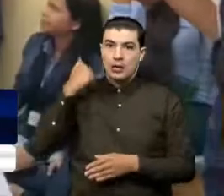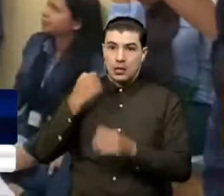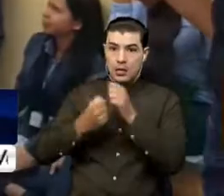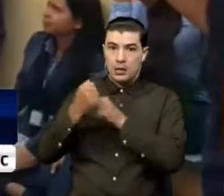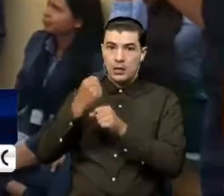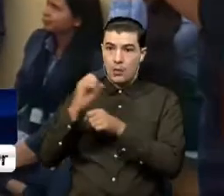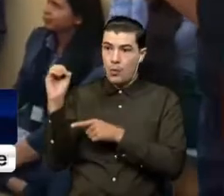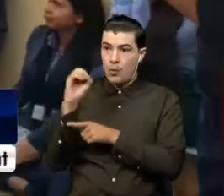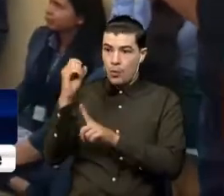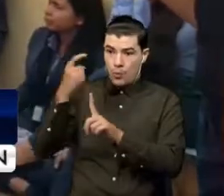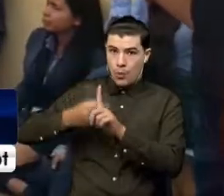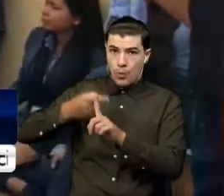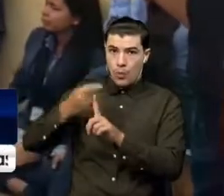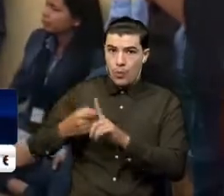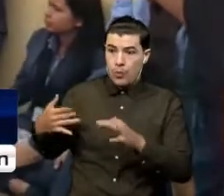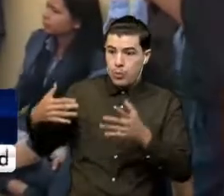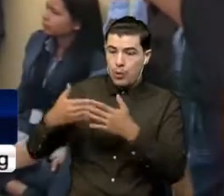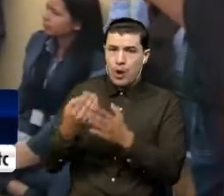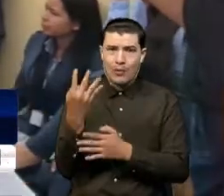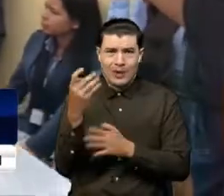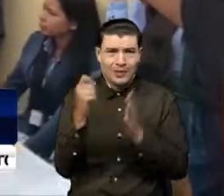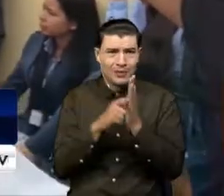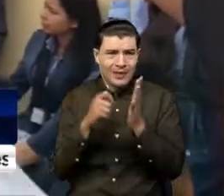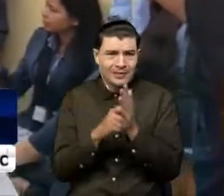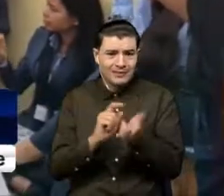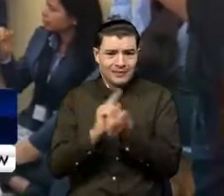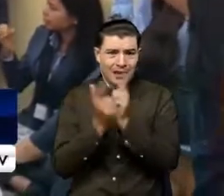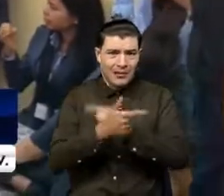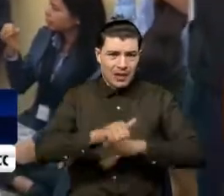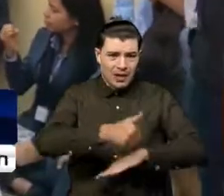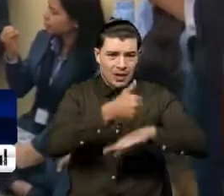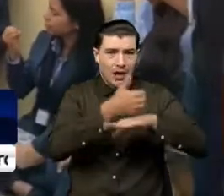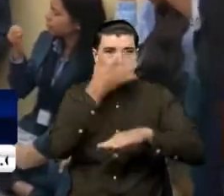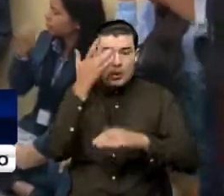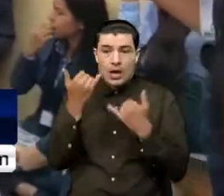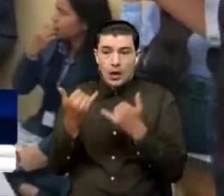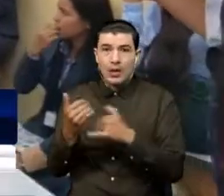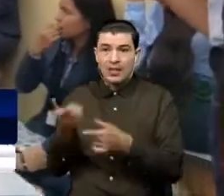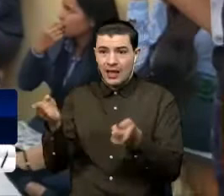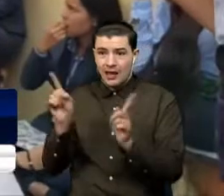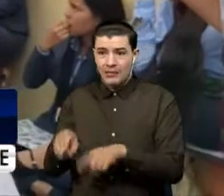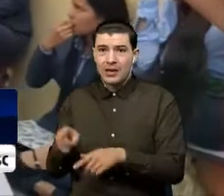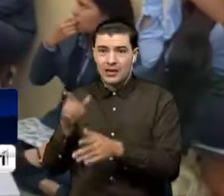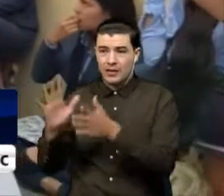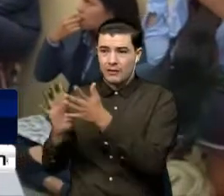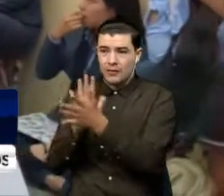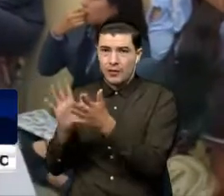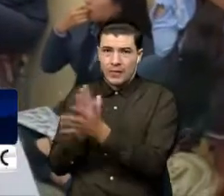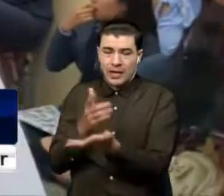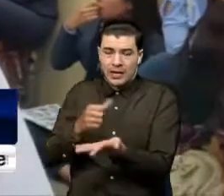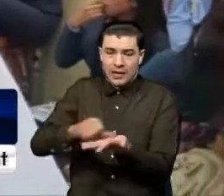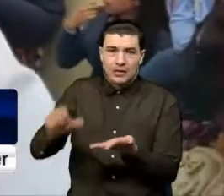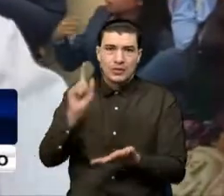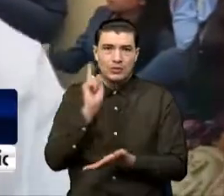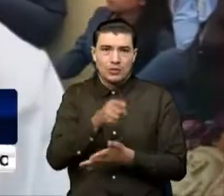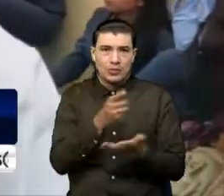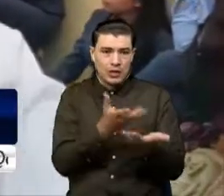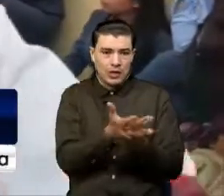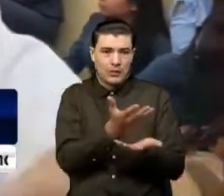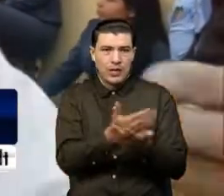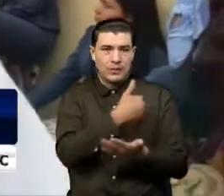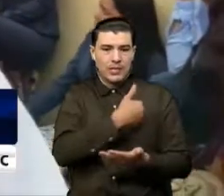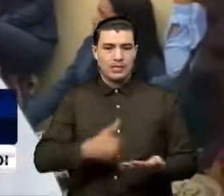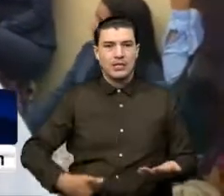pero aparte de eso estamos protestando porque viene el informe de la comisión del gasto que recomienda a todos los presidentes al presidente que venga